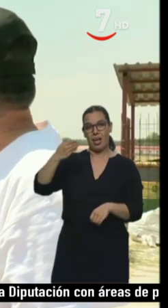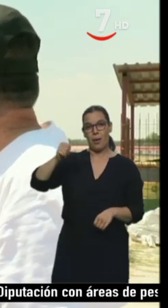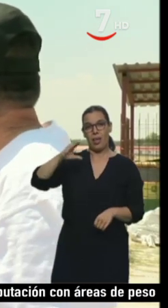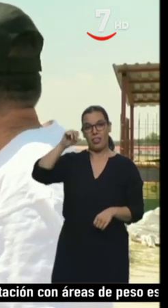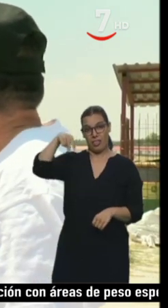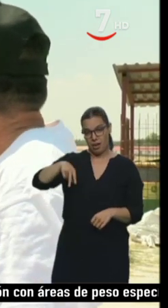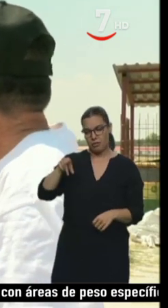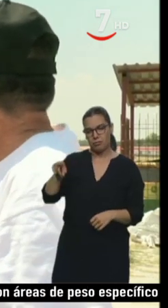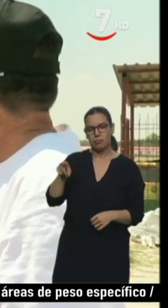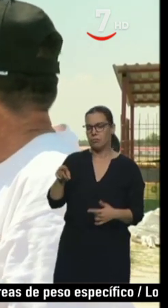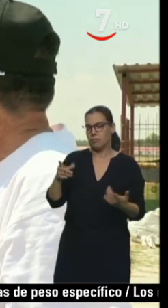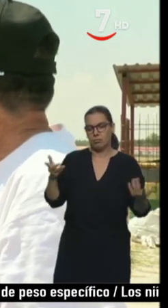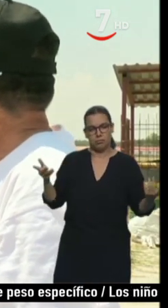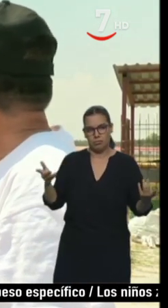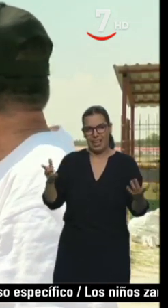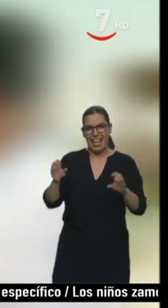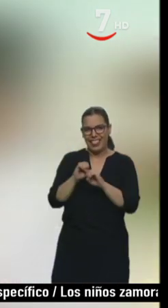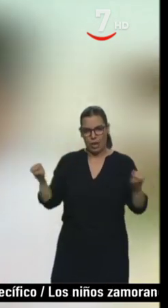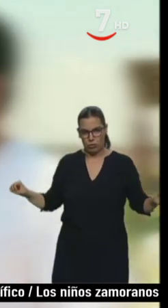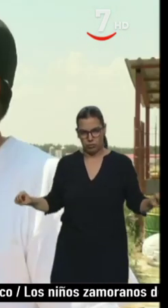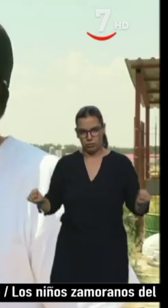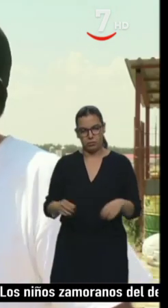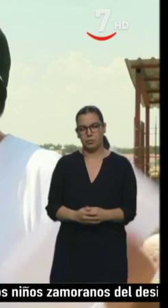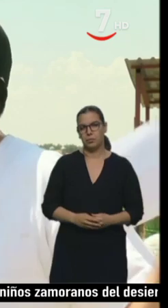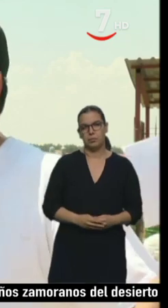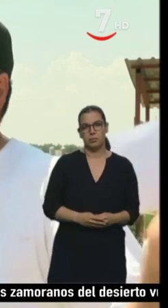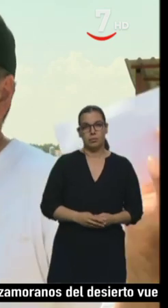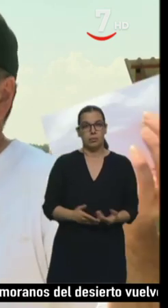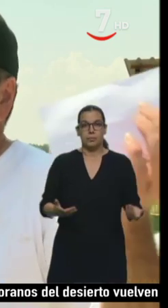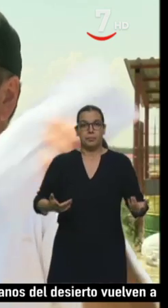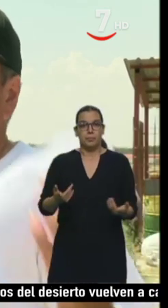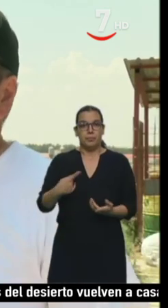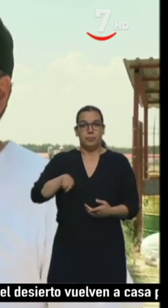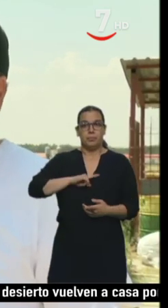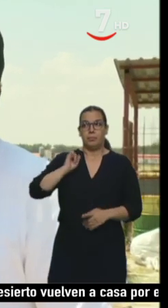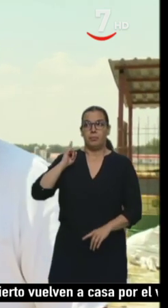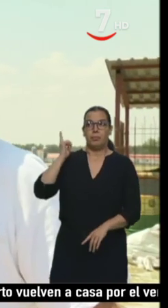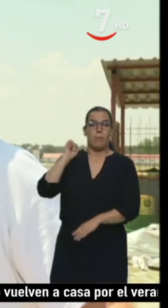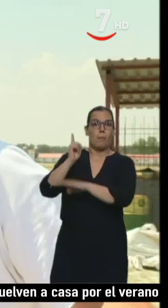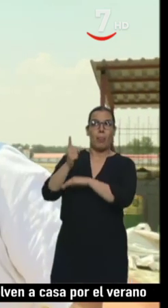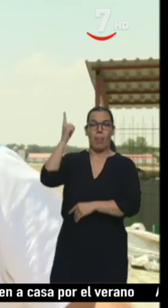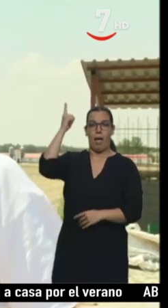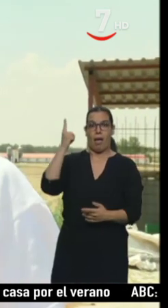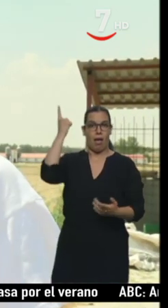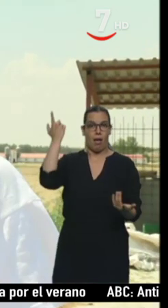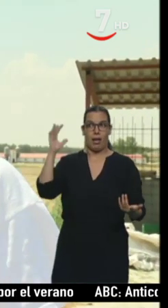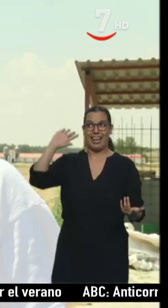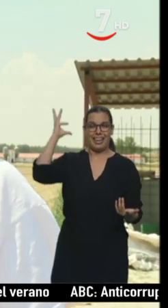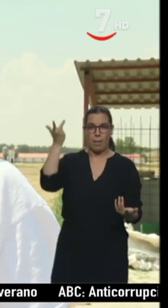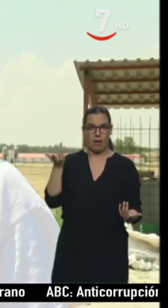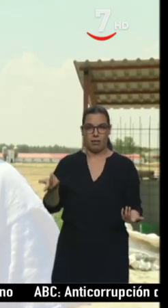y vamos, no ha quedado nada. Vivimos del cielo, de lo que nos traiga el cielo, del